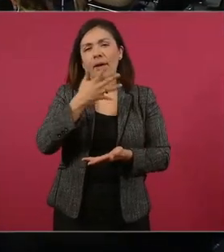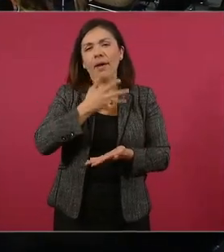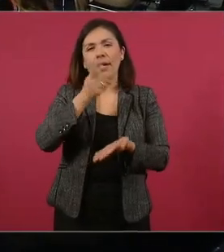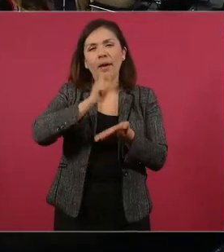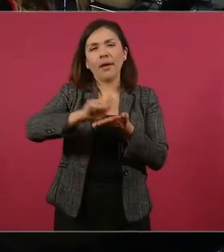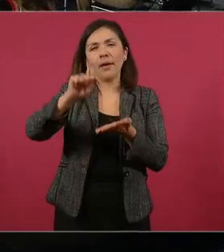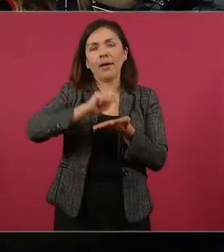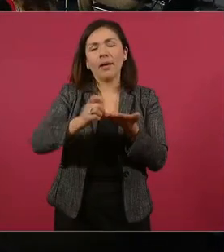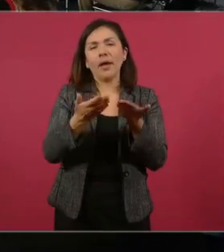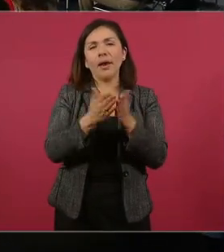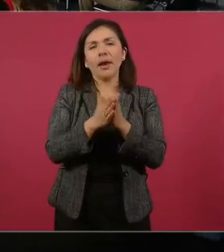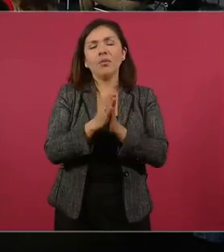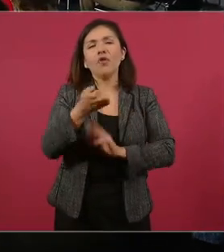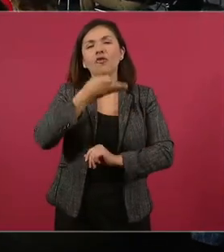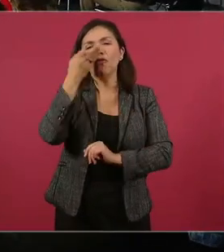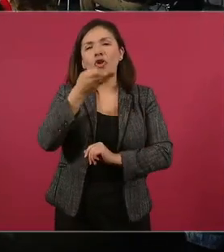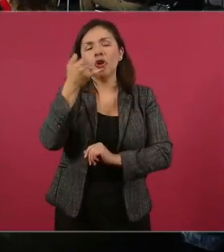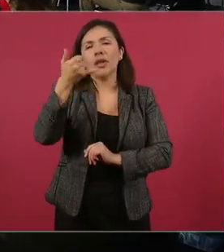de Nestrosa.